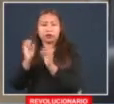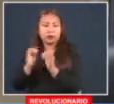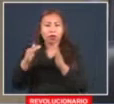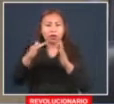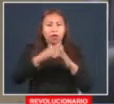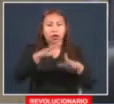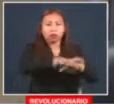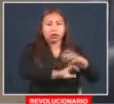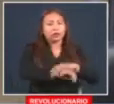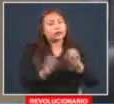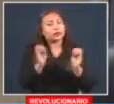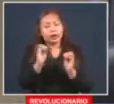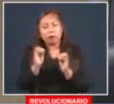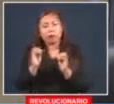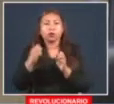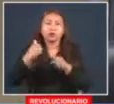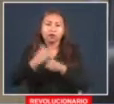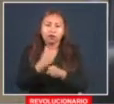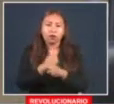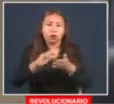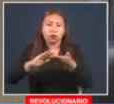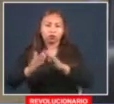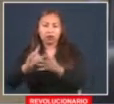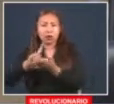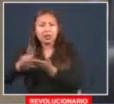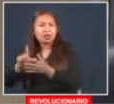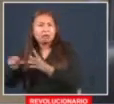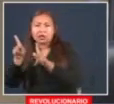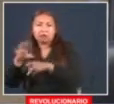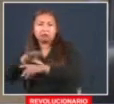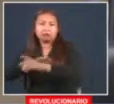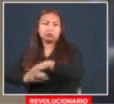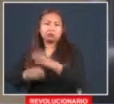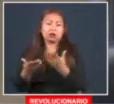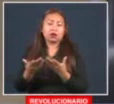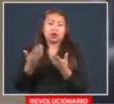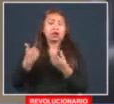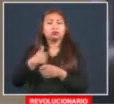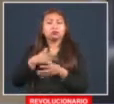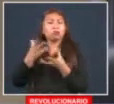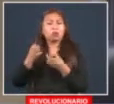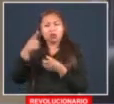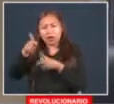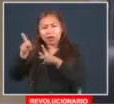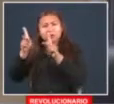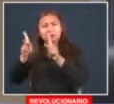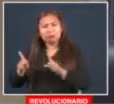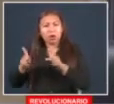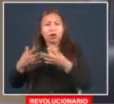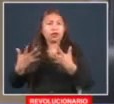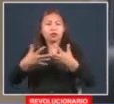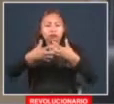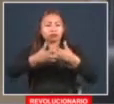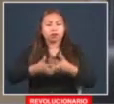trabajo comunitario. ¿Por qué no hacemos una ley también para condenar a aquellos empresarios corruptos? ¿Por qué